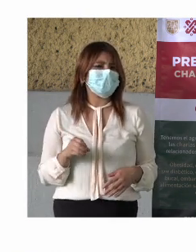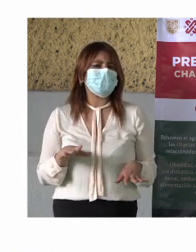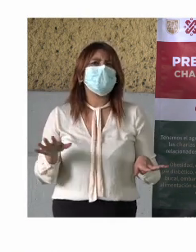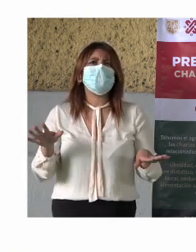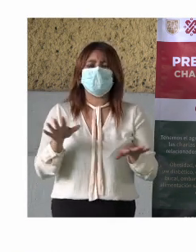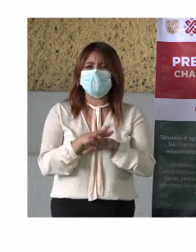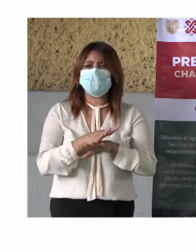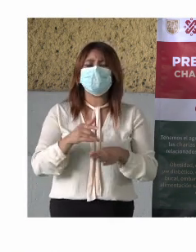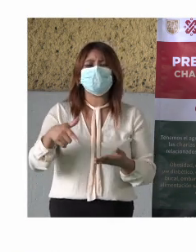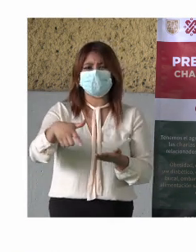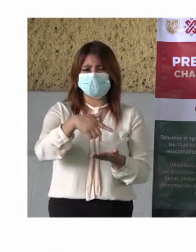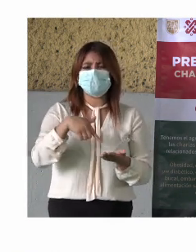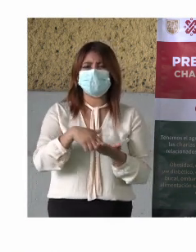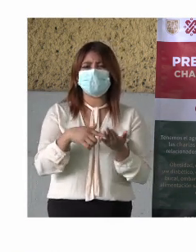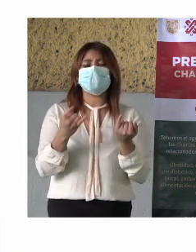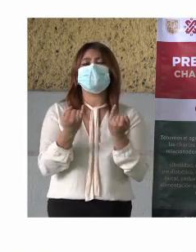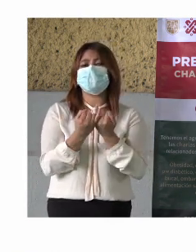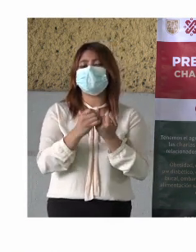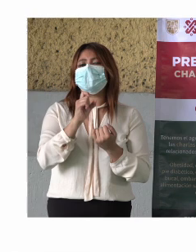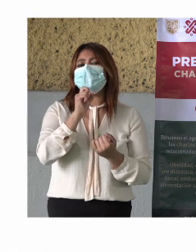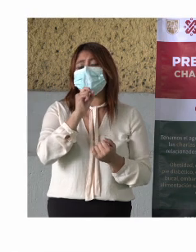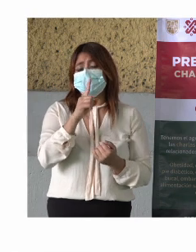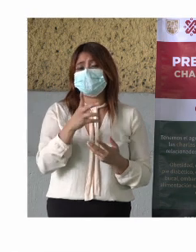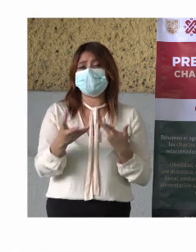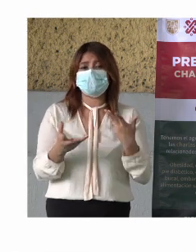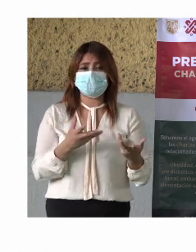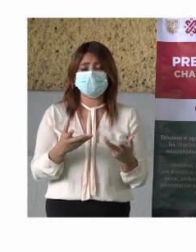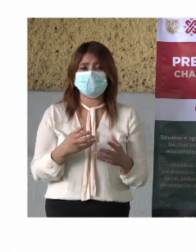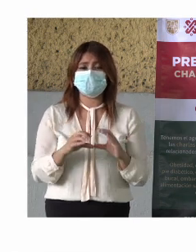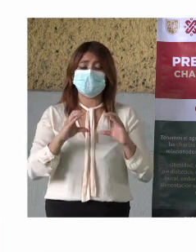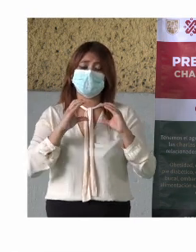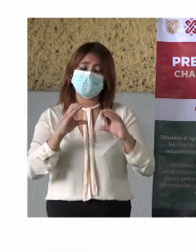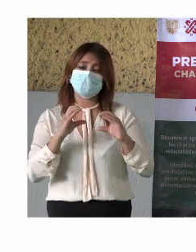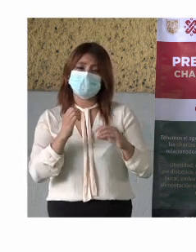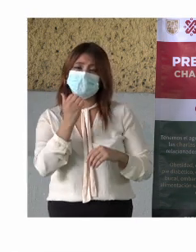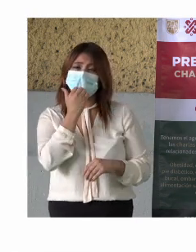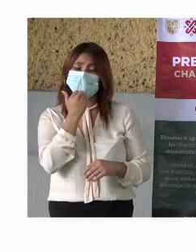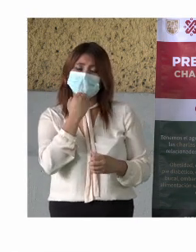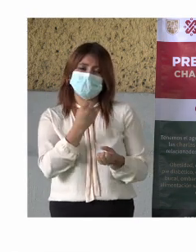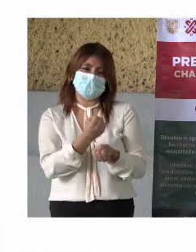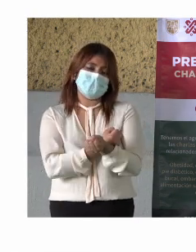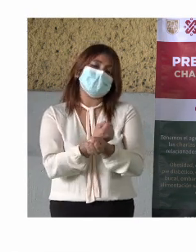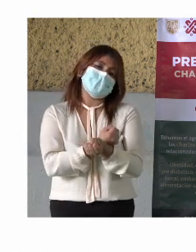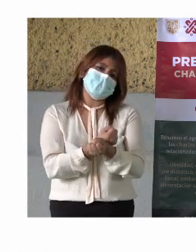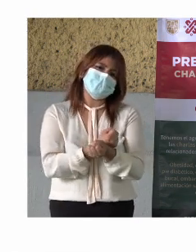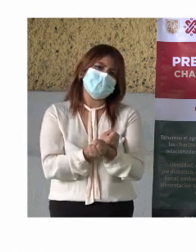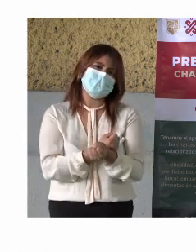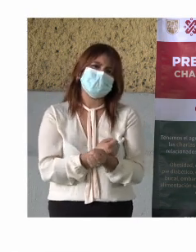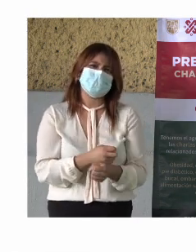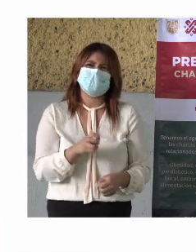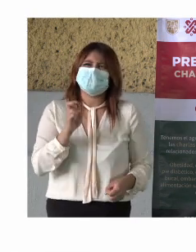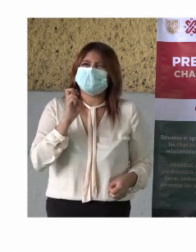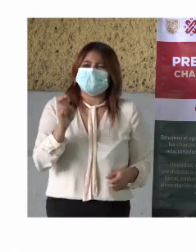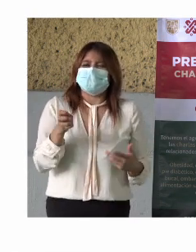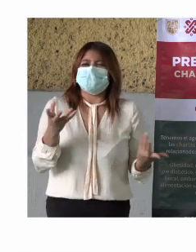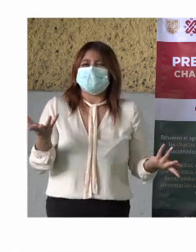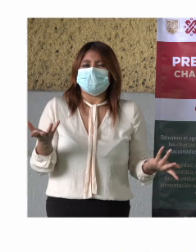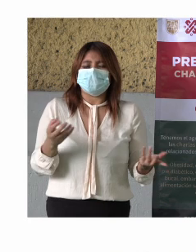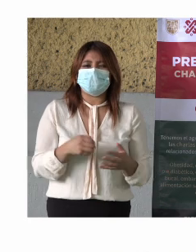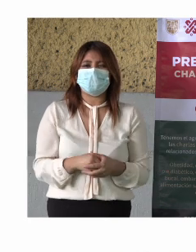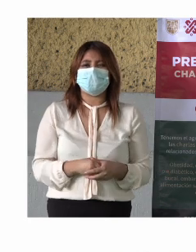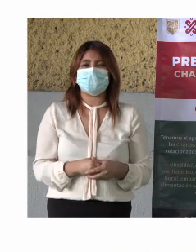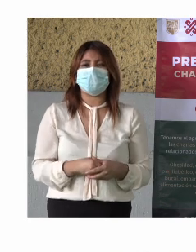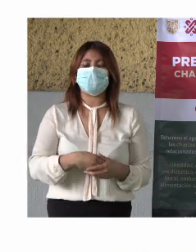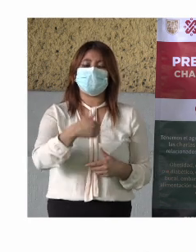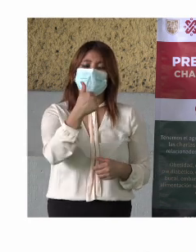de los sitios donde también se metaboliza y nos va a ayudar al control de la glucosa. Entonces, ¿qué tienen que ver estas incretinas? Pues bueno, cada vez